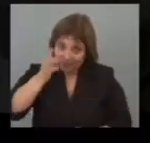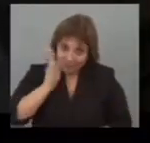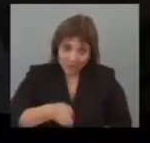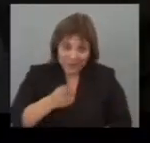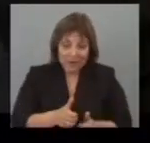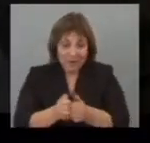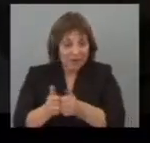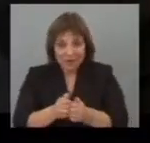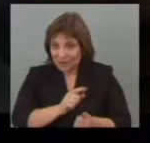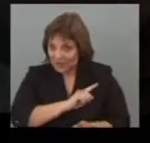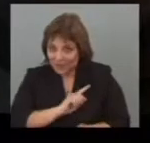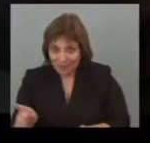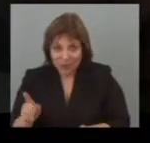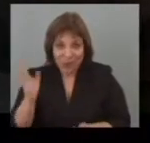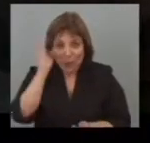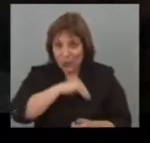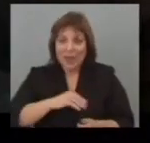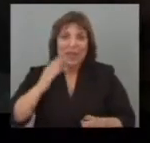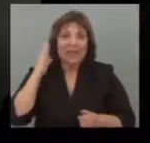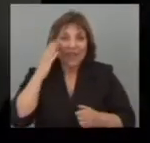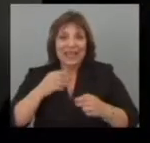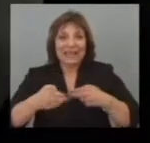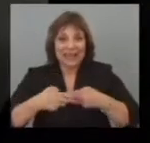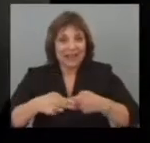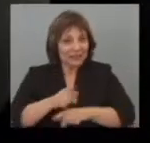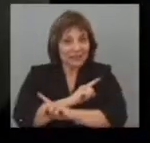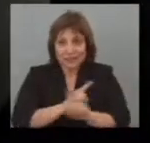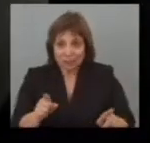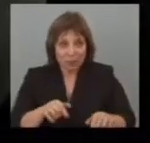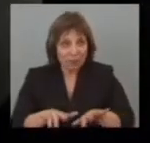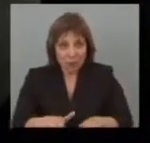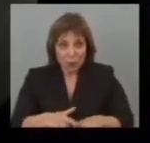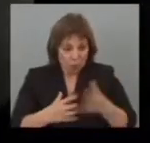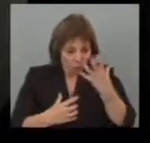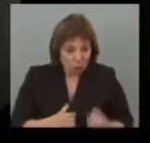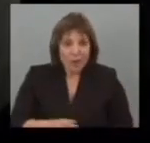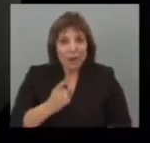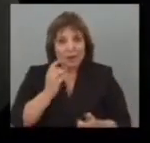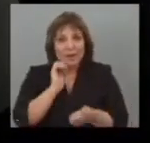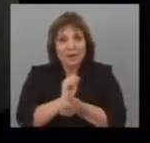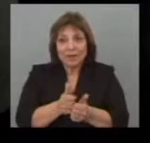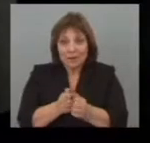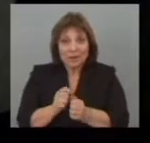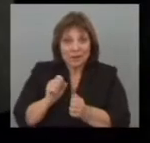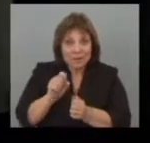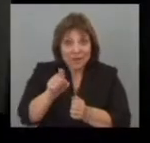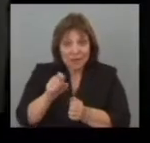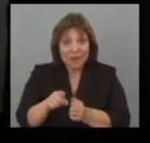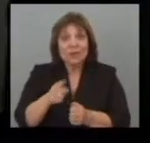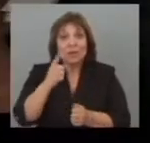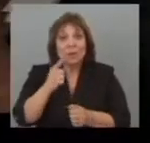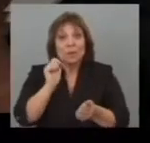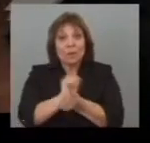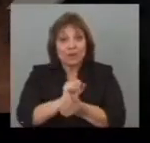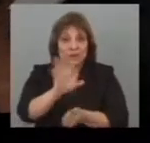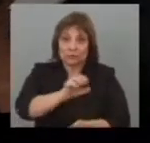por mensaje de texto o en las redes sociales. En estos meses de aplicación hubo un procesamiento por enviar mensajes de texto y un procesamiento